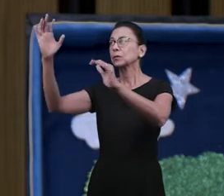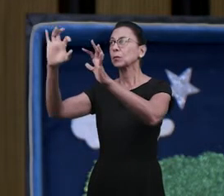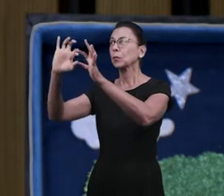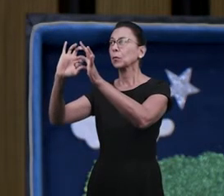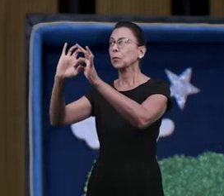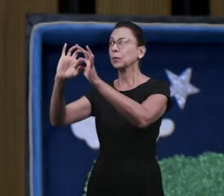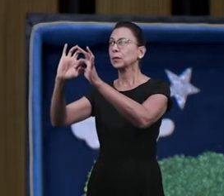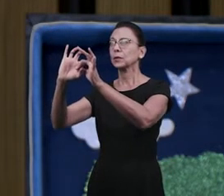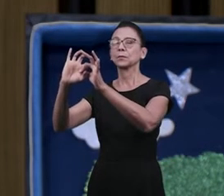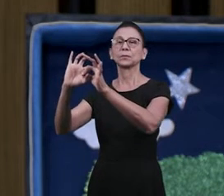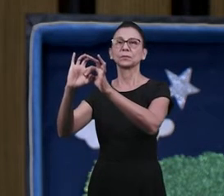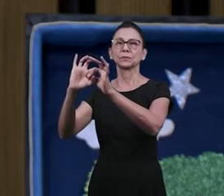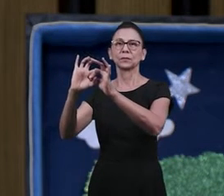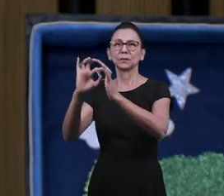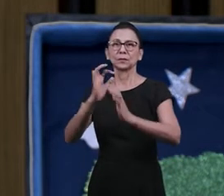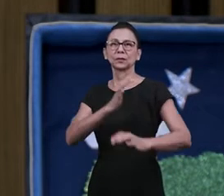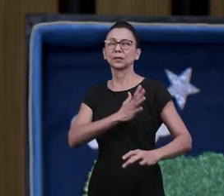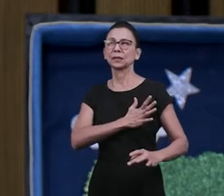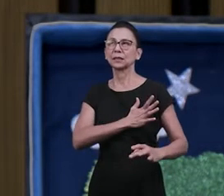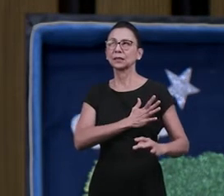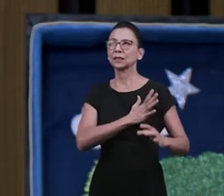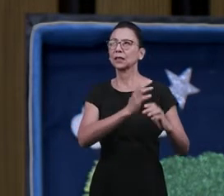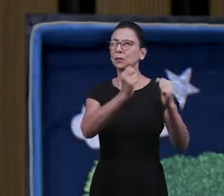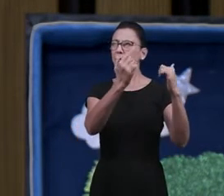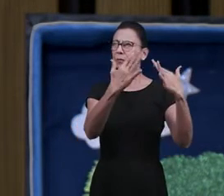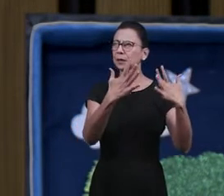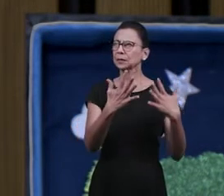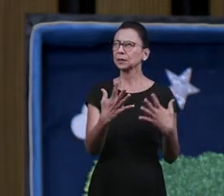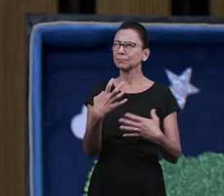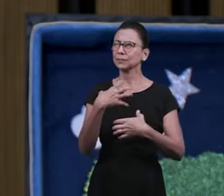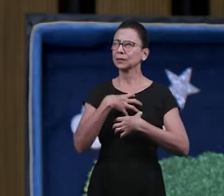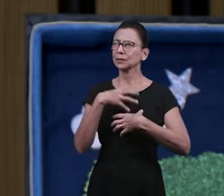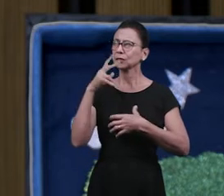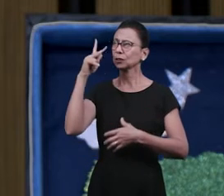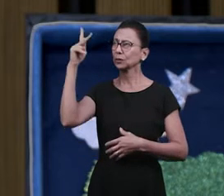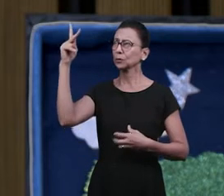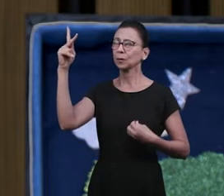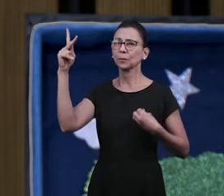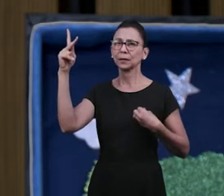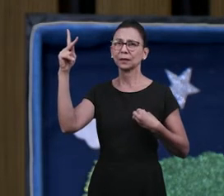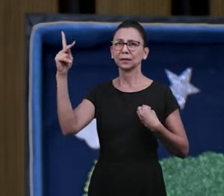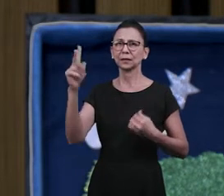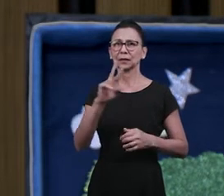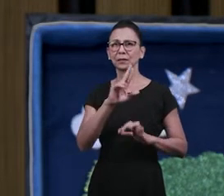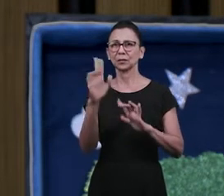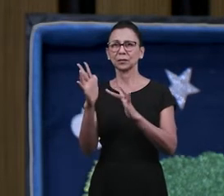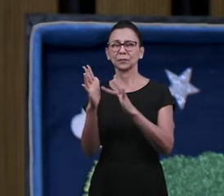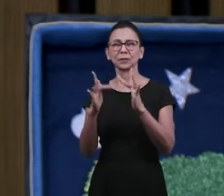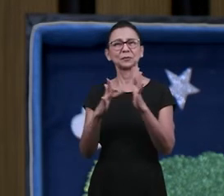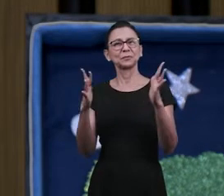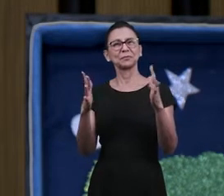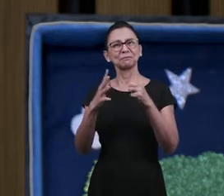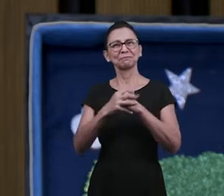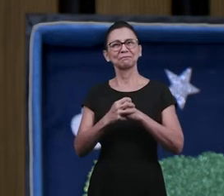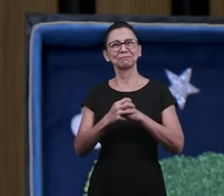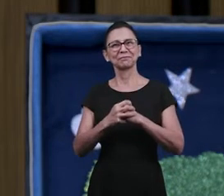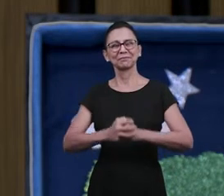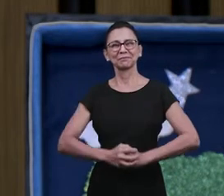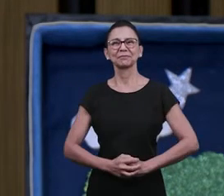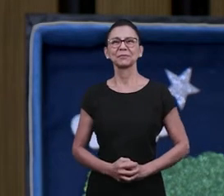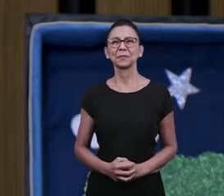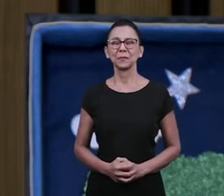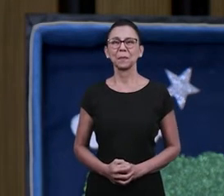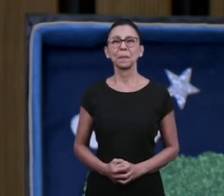Danos comunión contigo. Bendice nuestro corazón para sentir tu presencia. En nombre de Jesús,